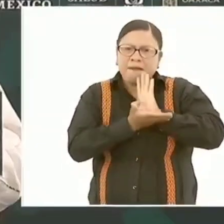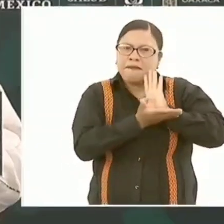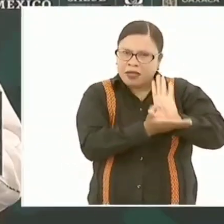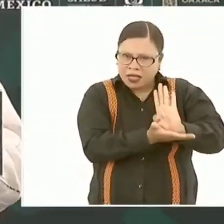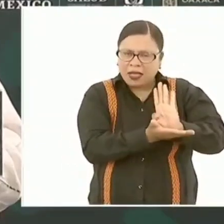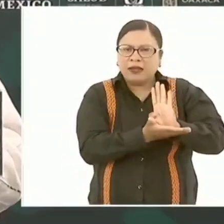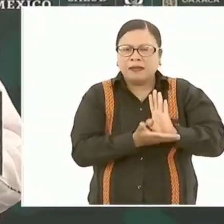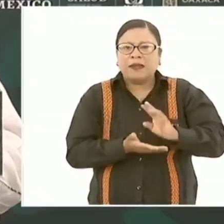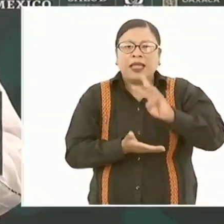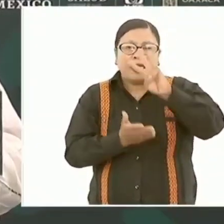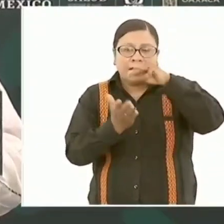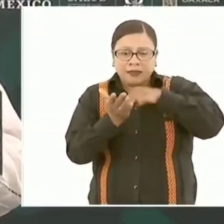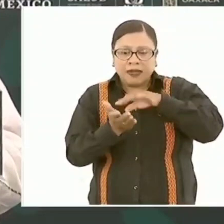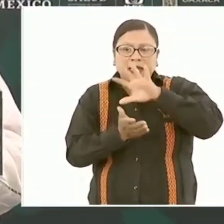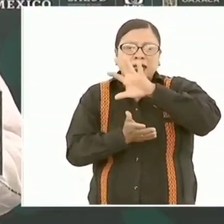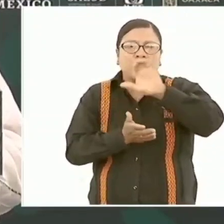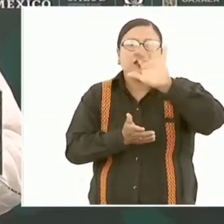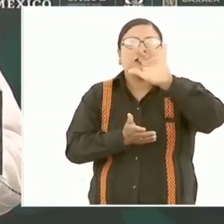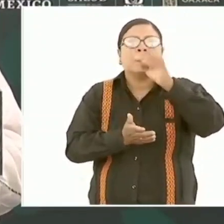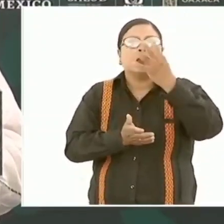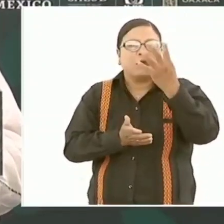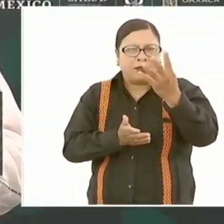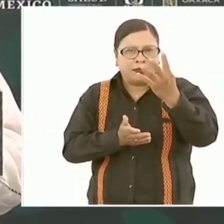son 3.554.